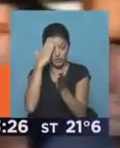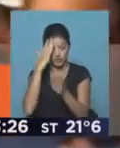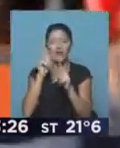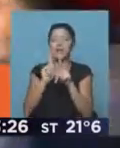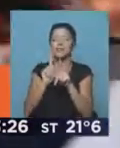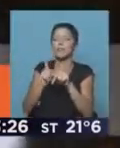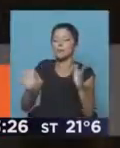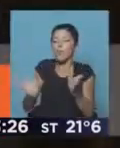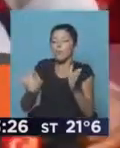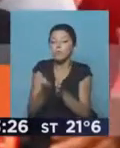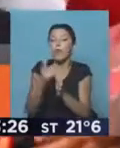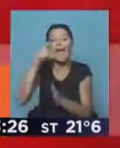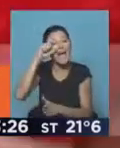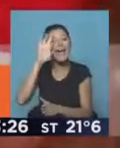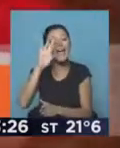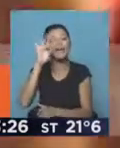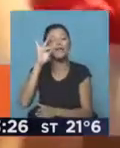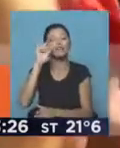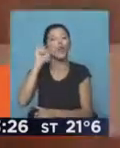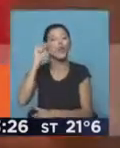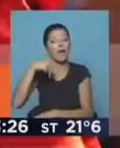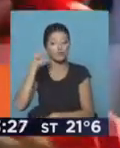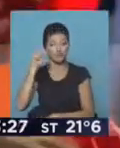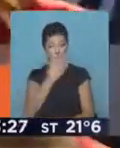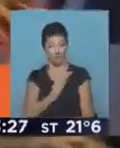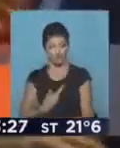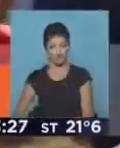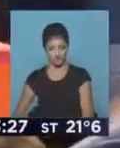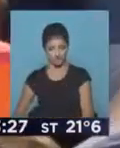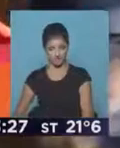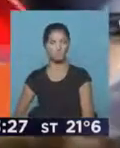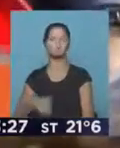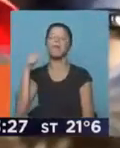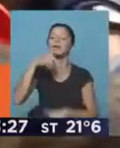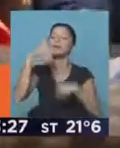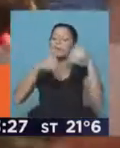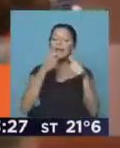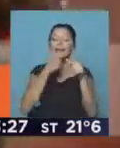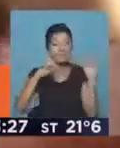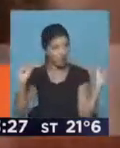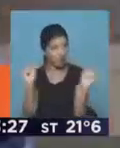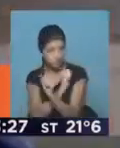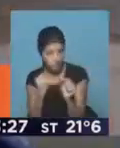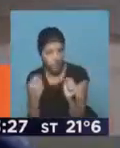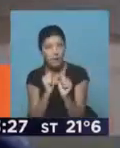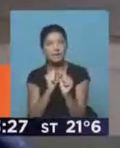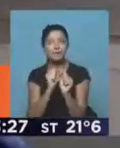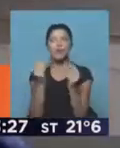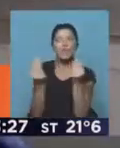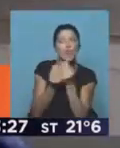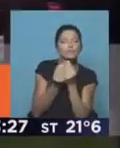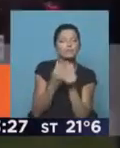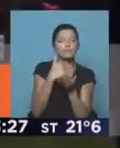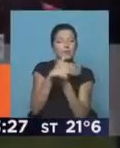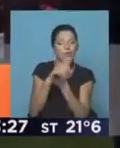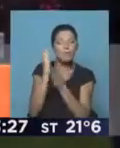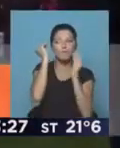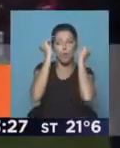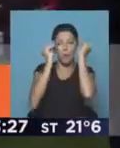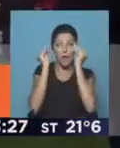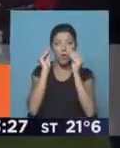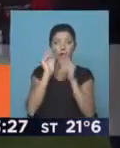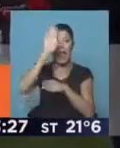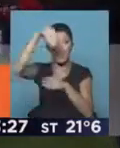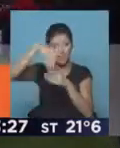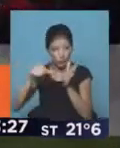por el presidente Recep Tayyip Erdogan. Un referéndum cuya aprobación genera amplia preocupación dentro y fuera de